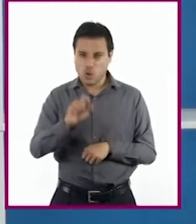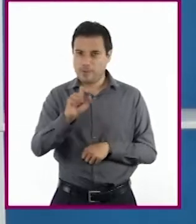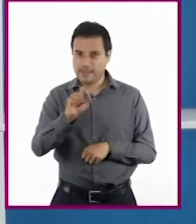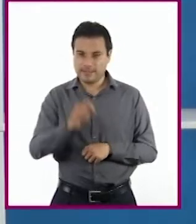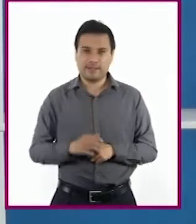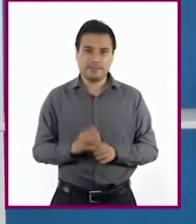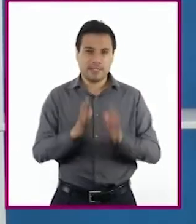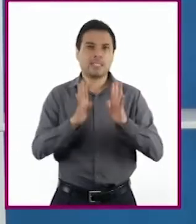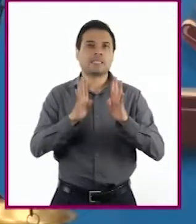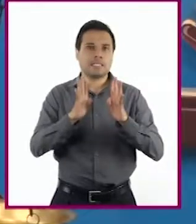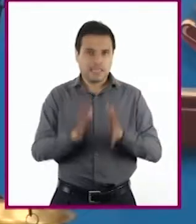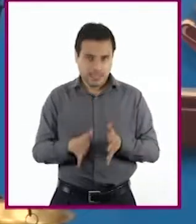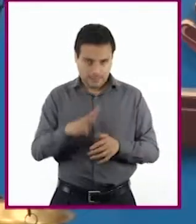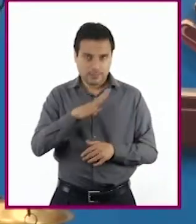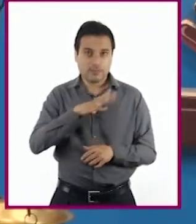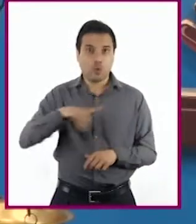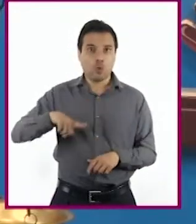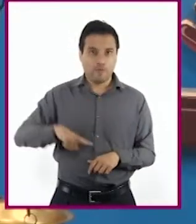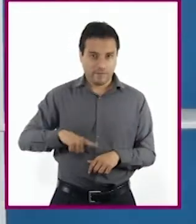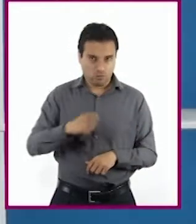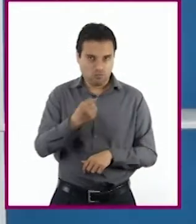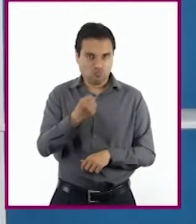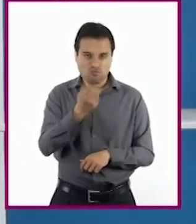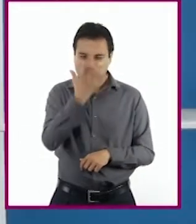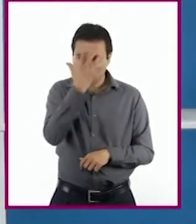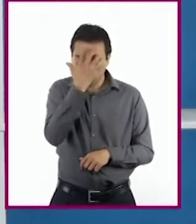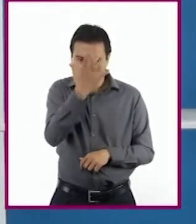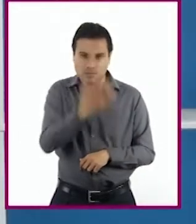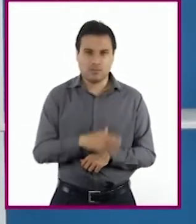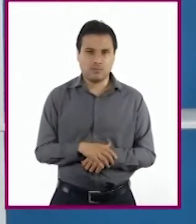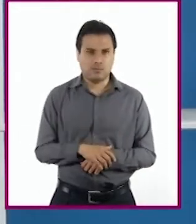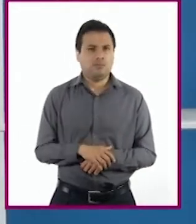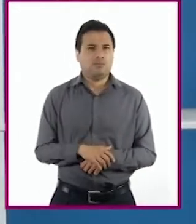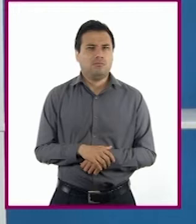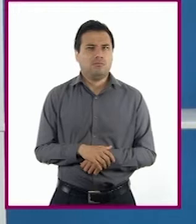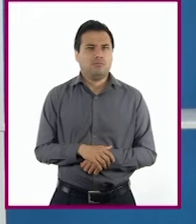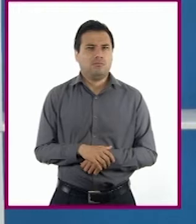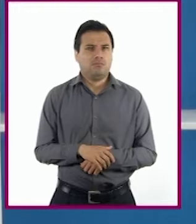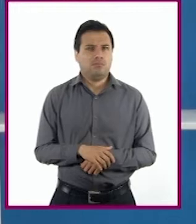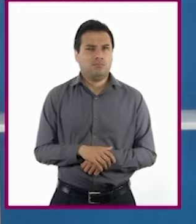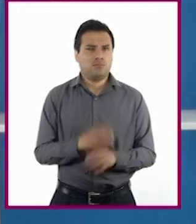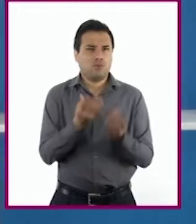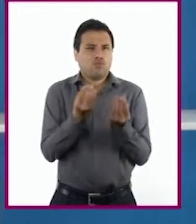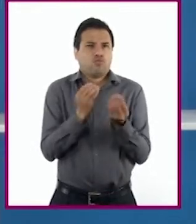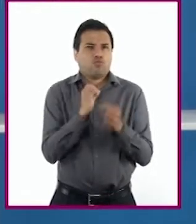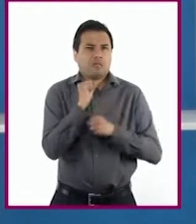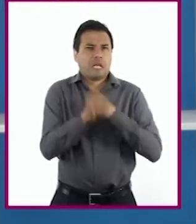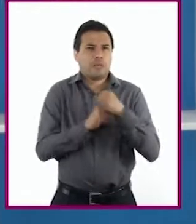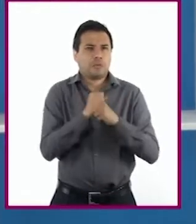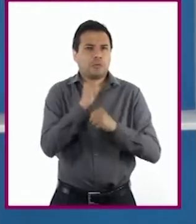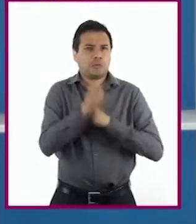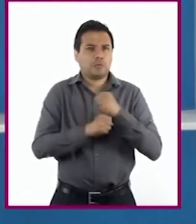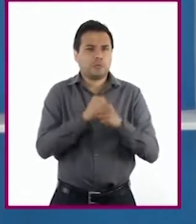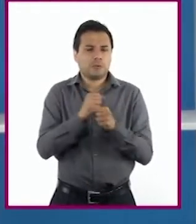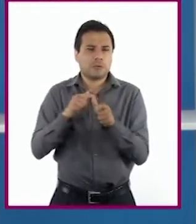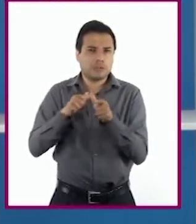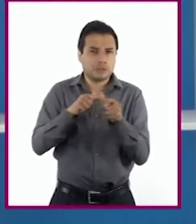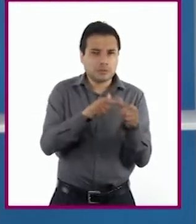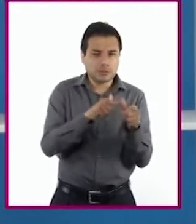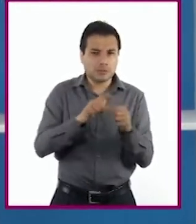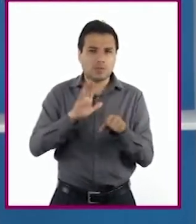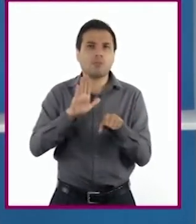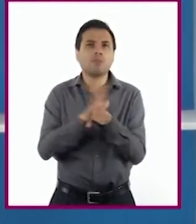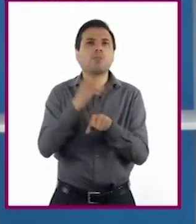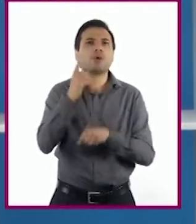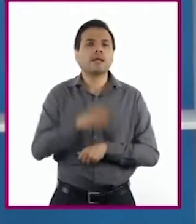también una dictadura. ¿Por qué defender una forma de gobierno durante tanto tiempo? Antes de continuar,